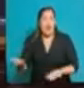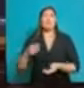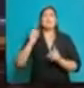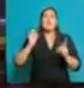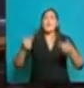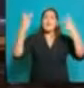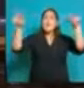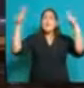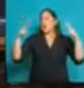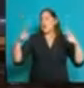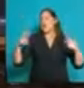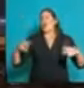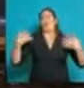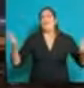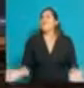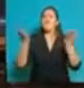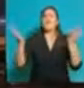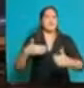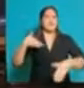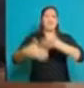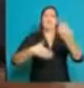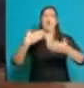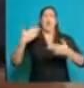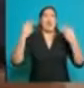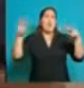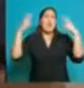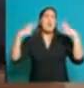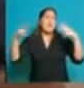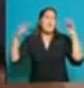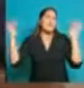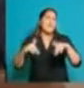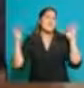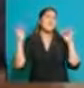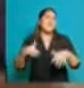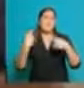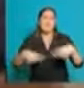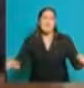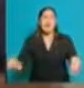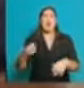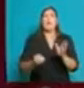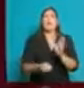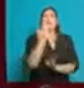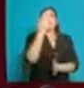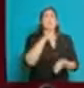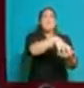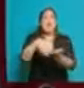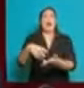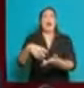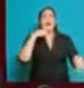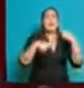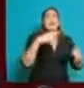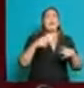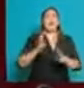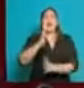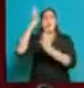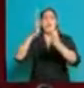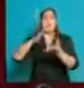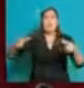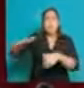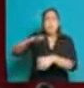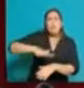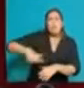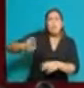antes. Ese impulso genera además nuevas oportunidades en restaurantes, en hoteles, en parques nacionales, en